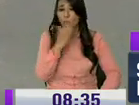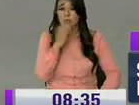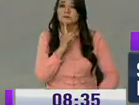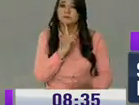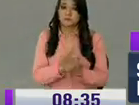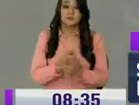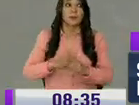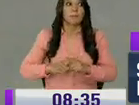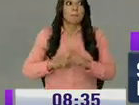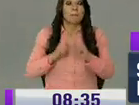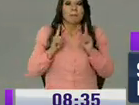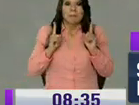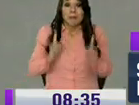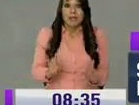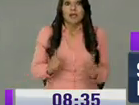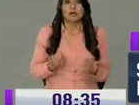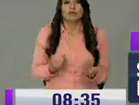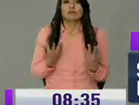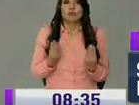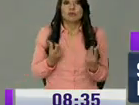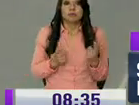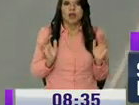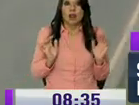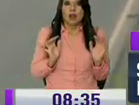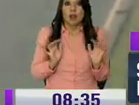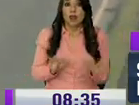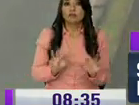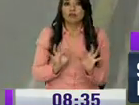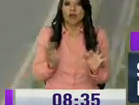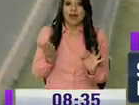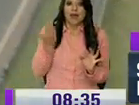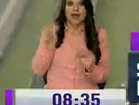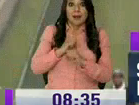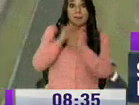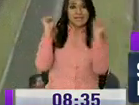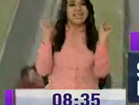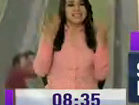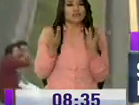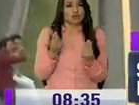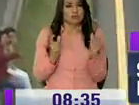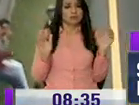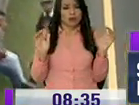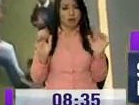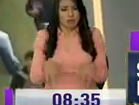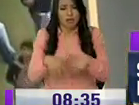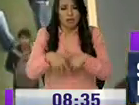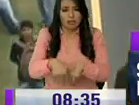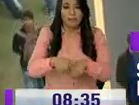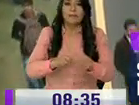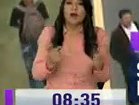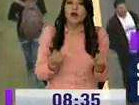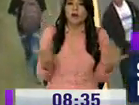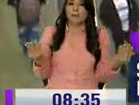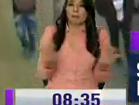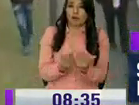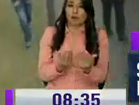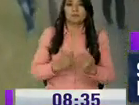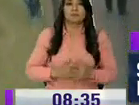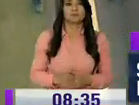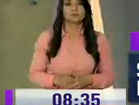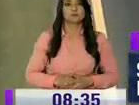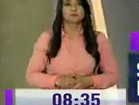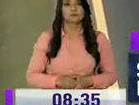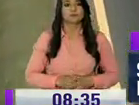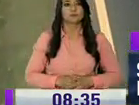llantas. Sin embargo, no hay tantos manifestantes como en tempranas horas de la mañana. Yo también quiero recordar a ustedes, amigos